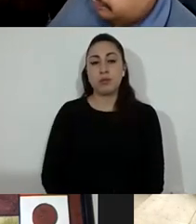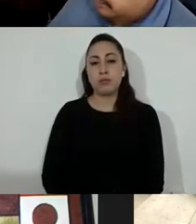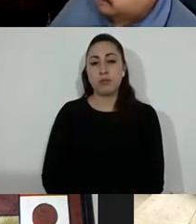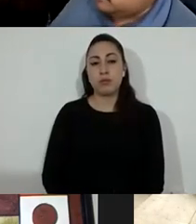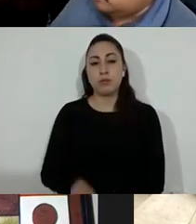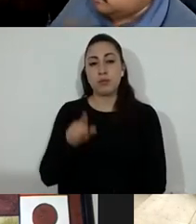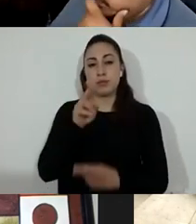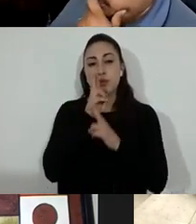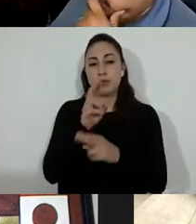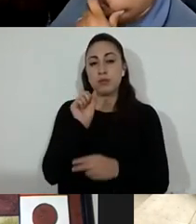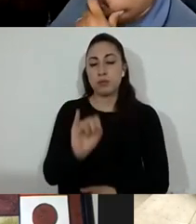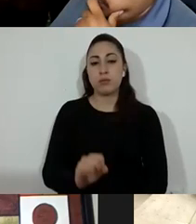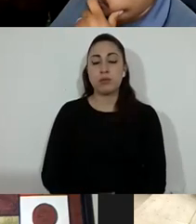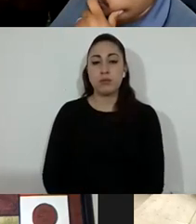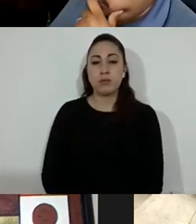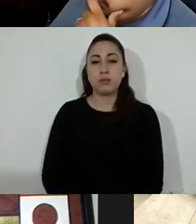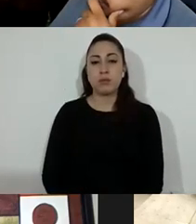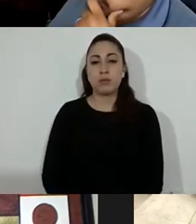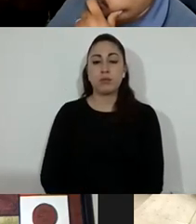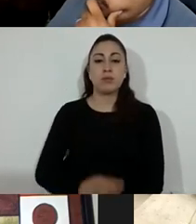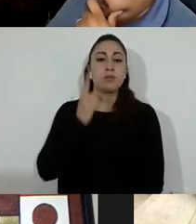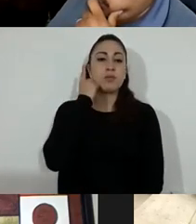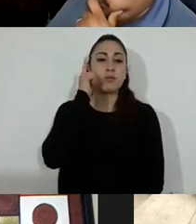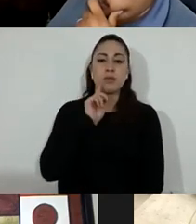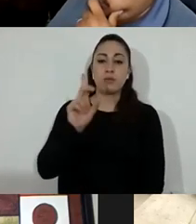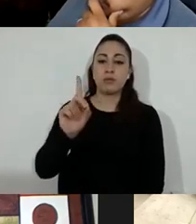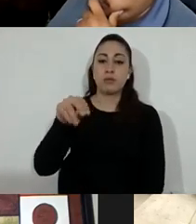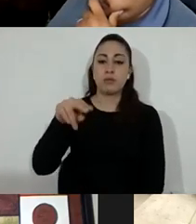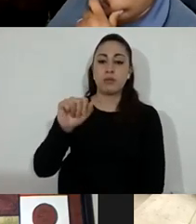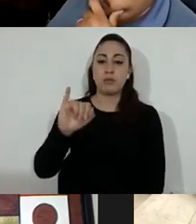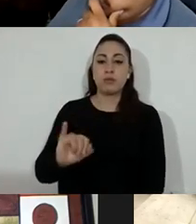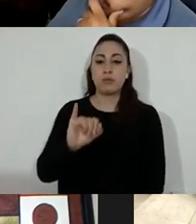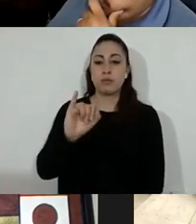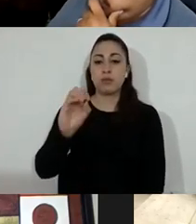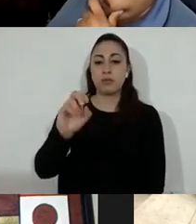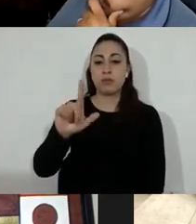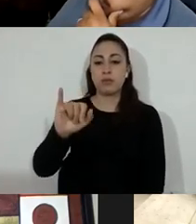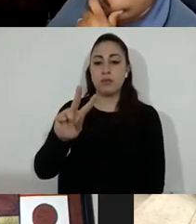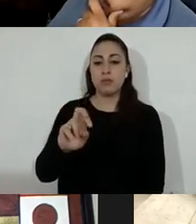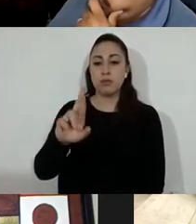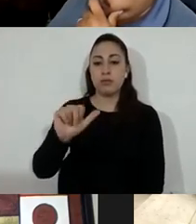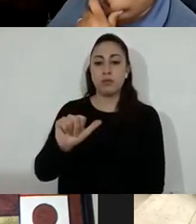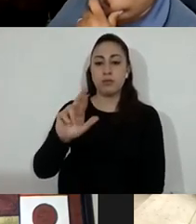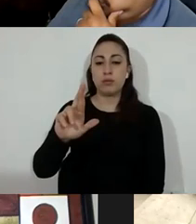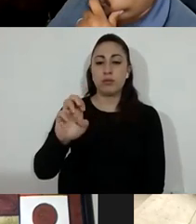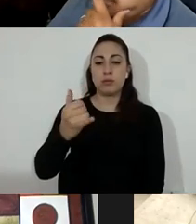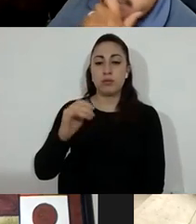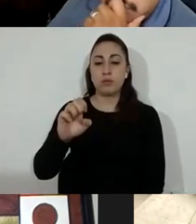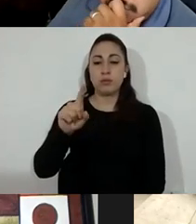en pro. Diputada Donají Ofelia Olivera Reyes. Donají Ofelia Olivera Reyes, a